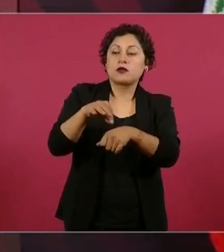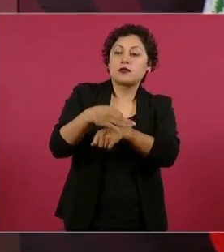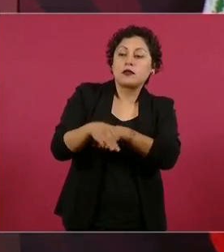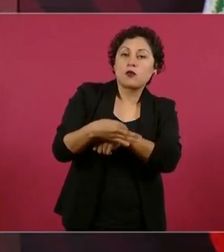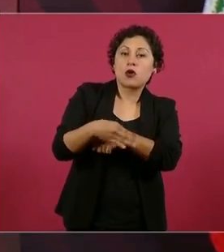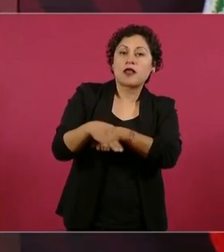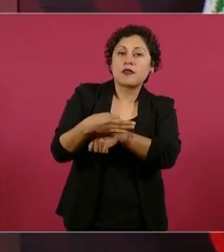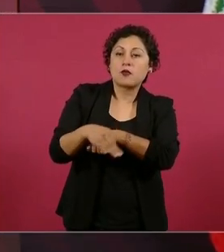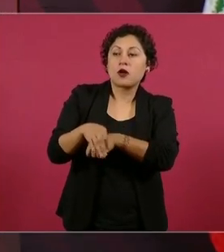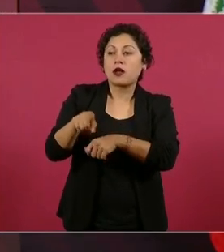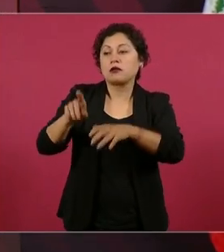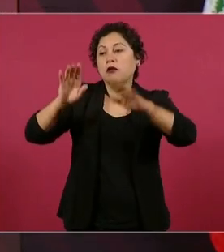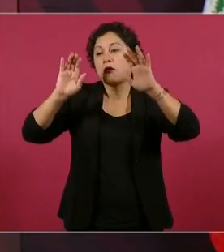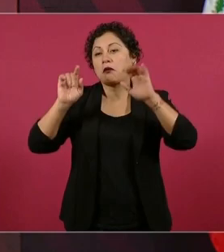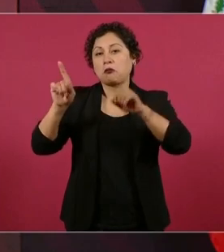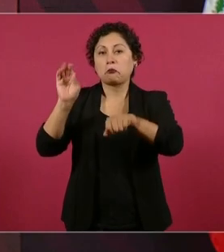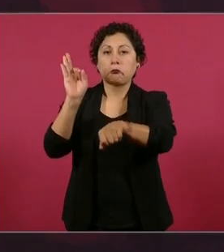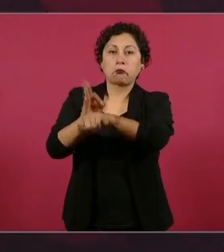sin ninguna prestación,